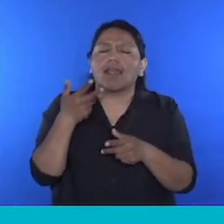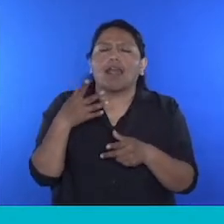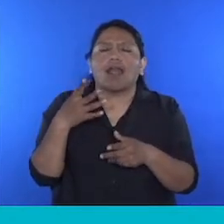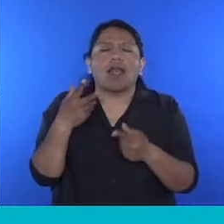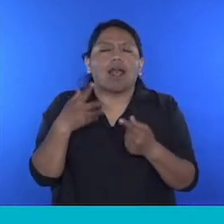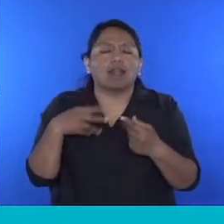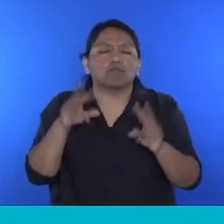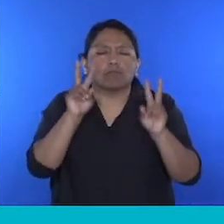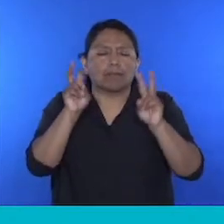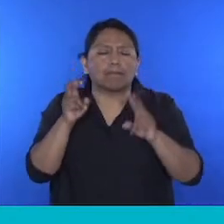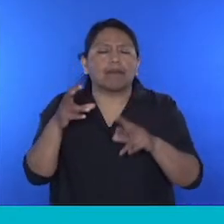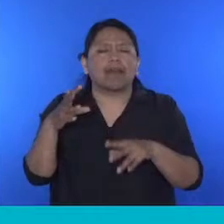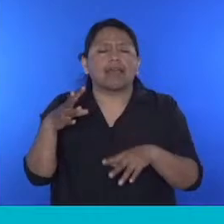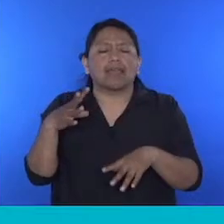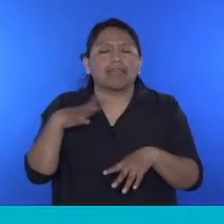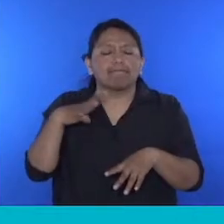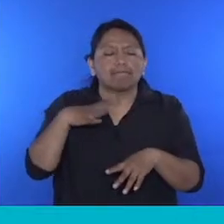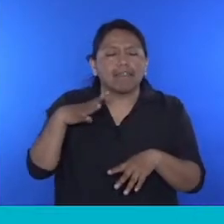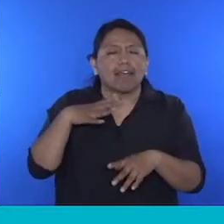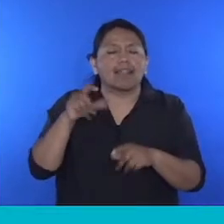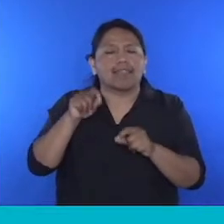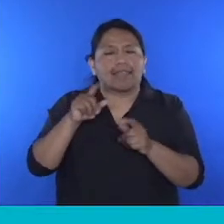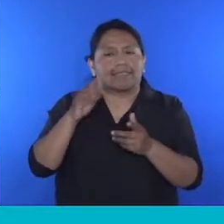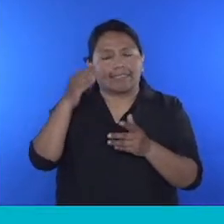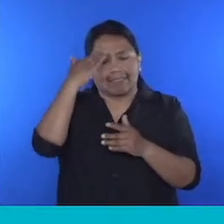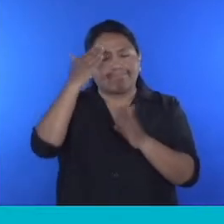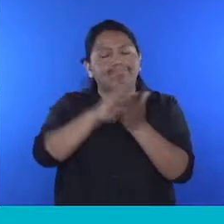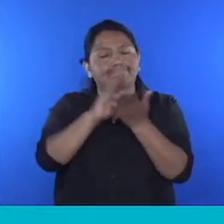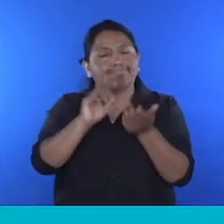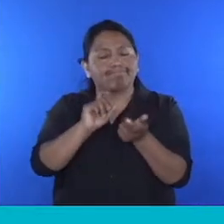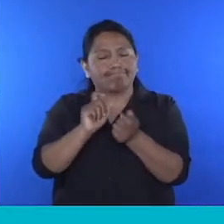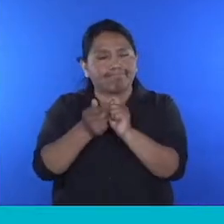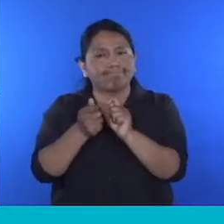deuda de esta reforma constitucional,